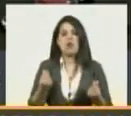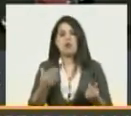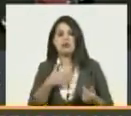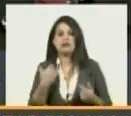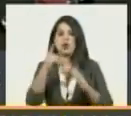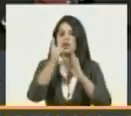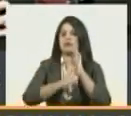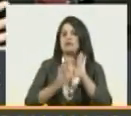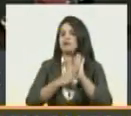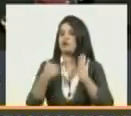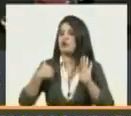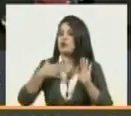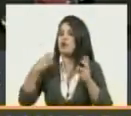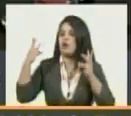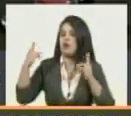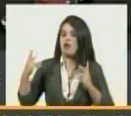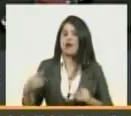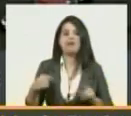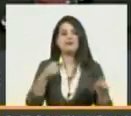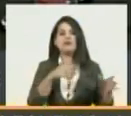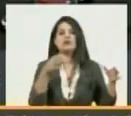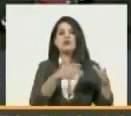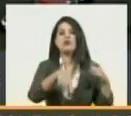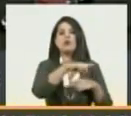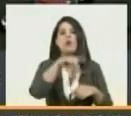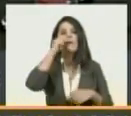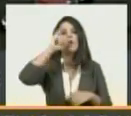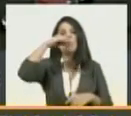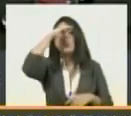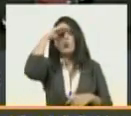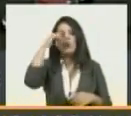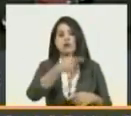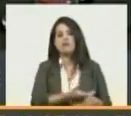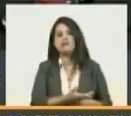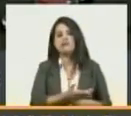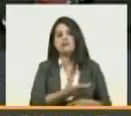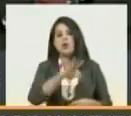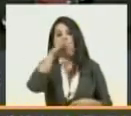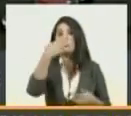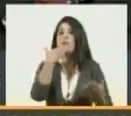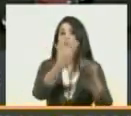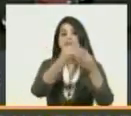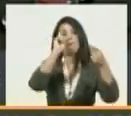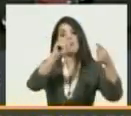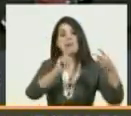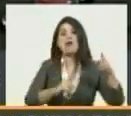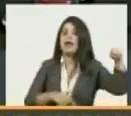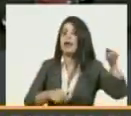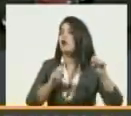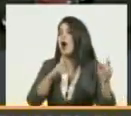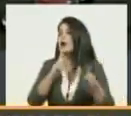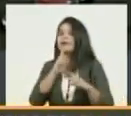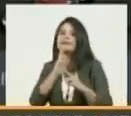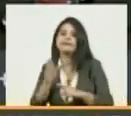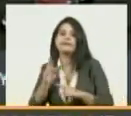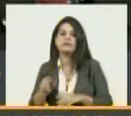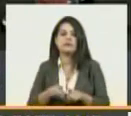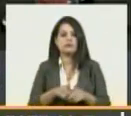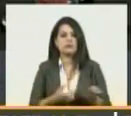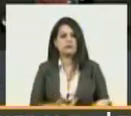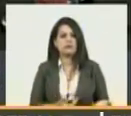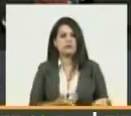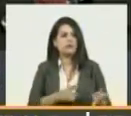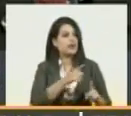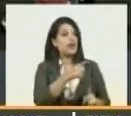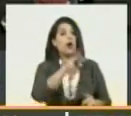deseos que ha publicado a todos lados el señor Julio Borges, que están solamente para satisfacer la lista de